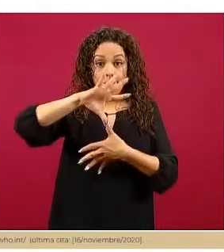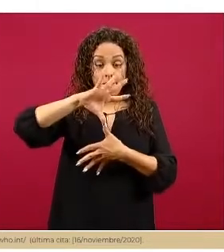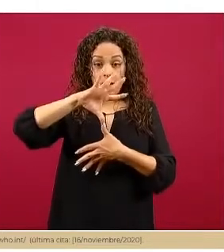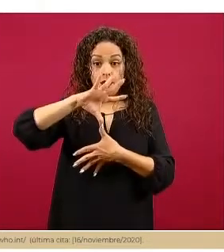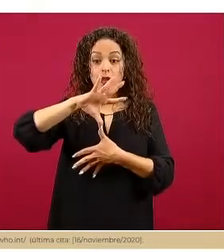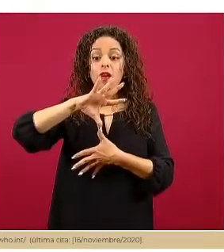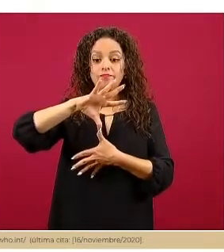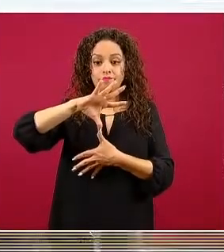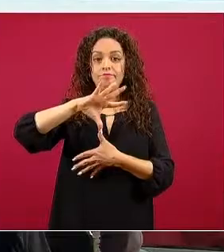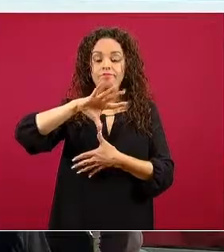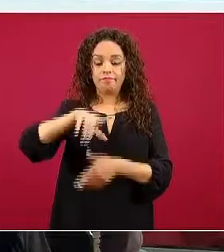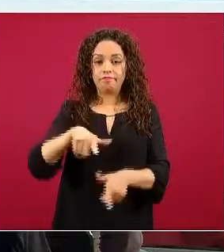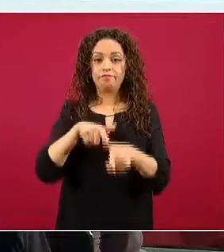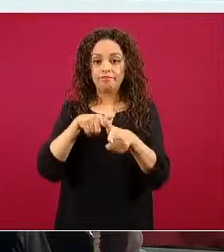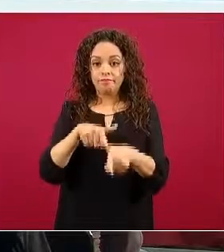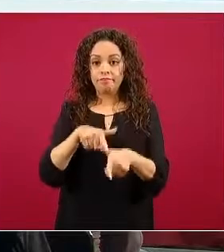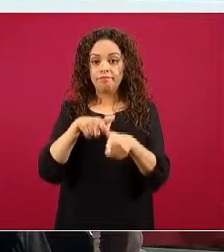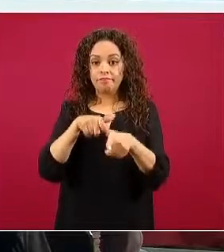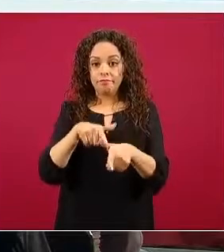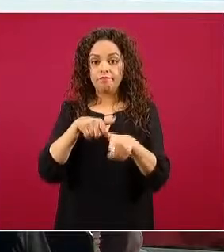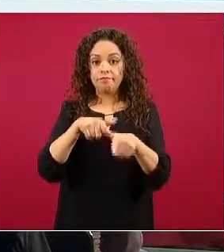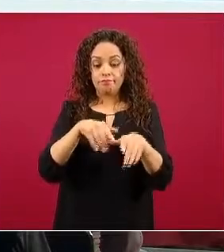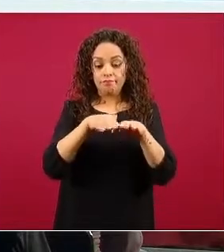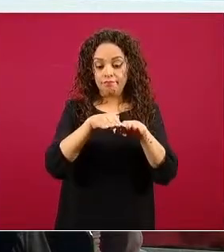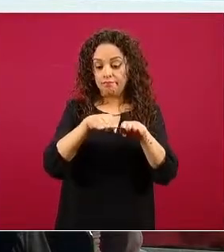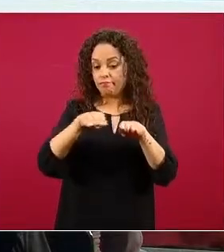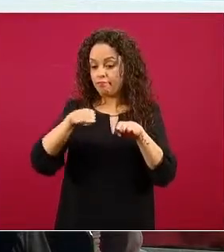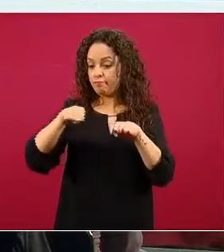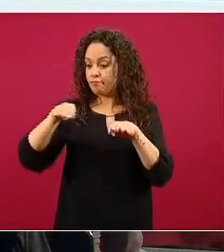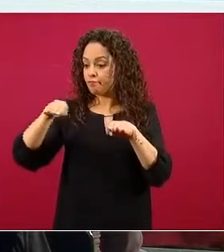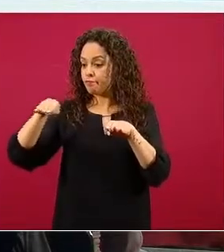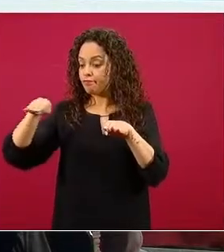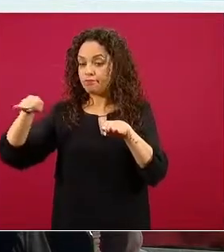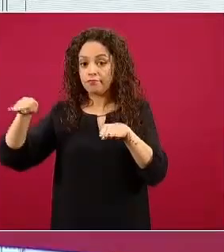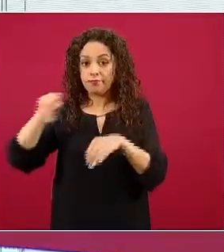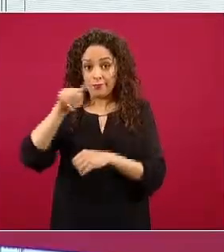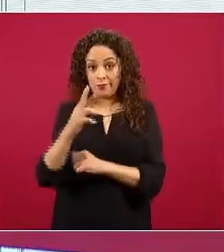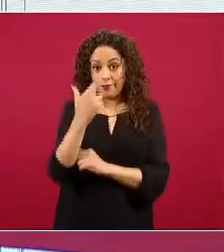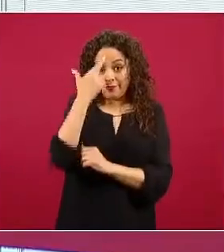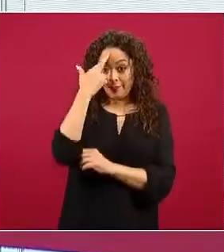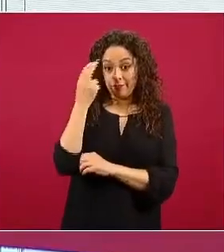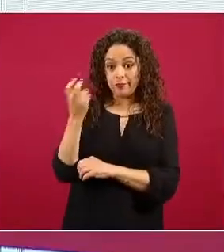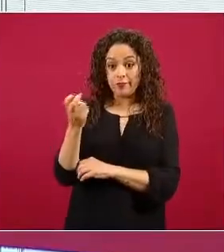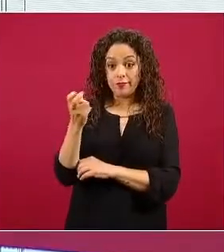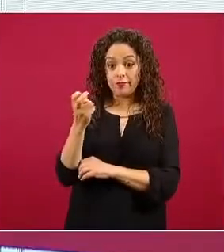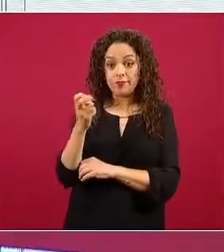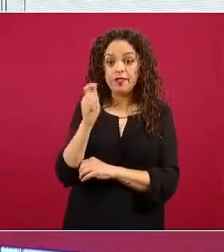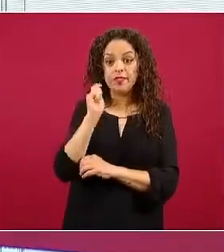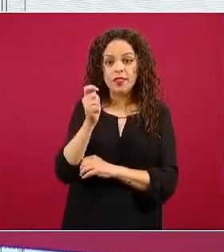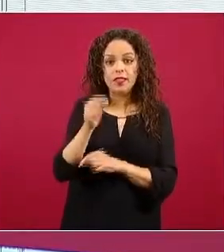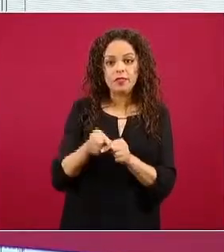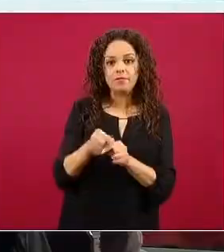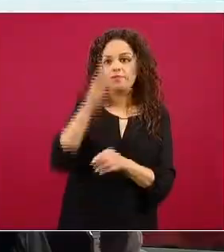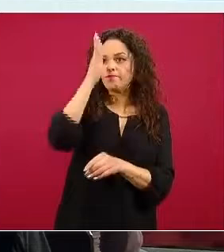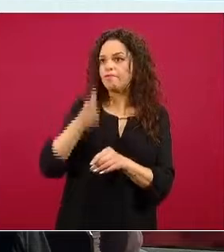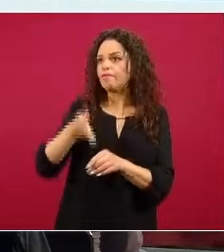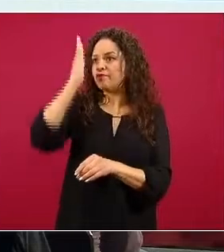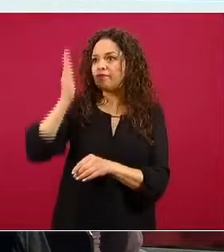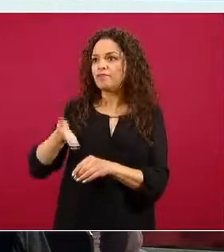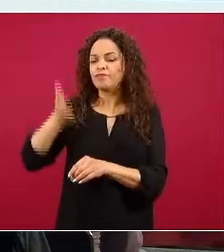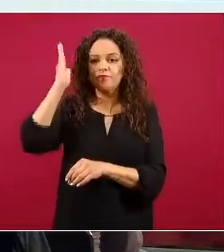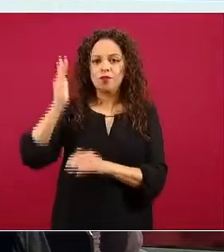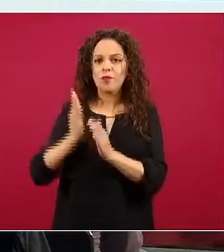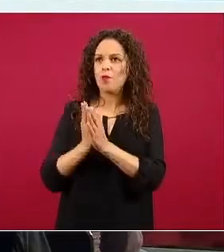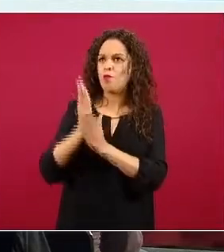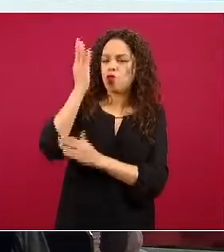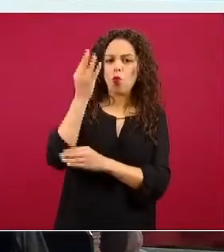una meseta y sigue manteniéndose en esa meseta. Recuerden que estos picos son porque la Organización Mundial de la